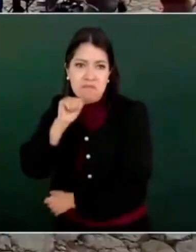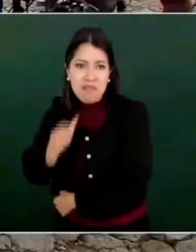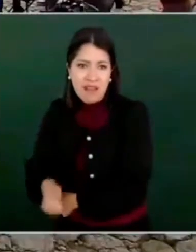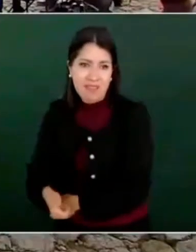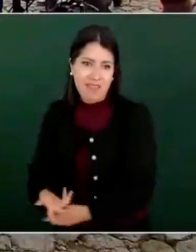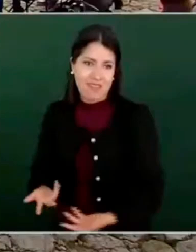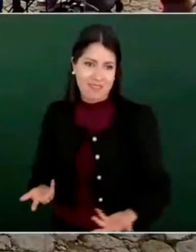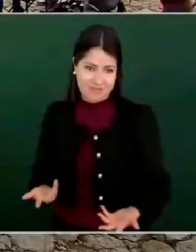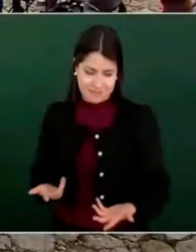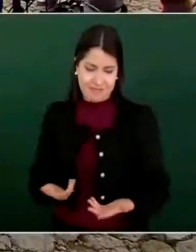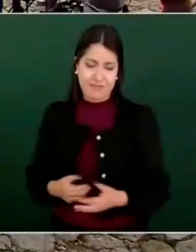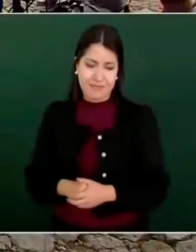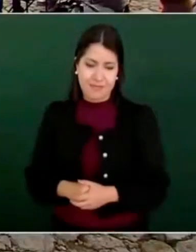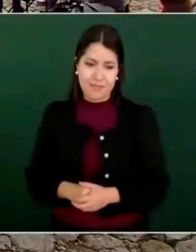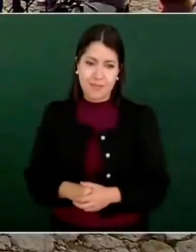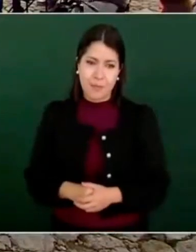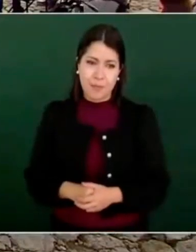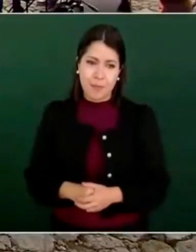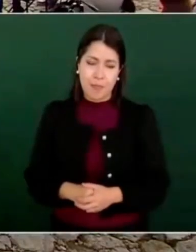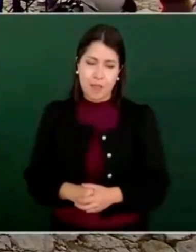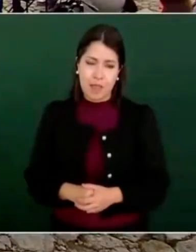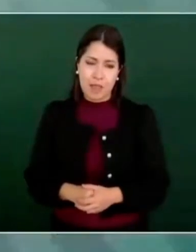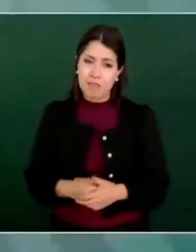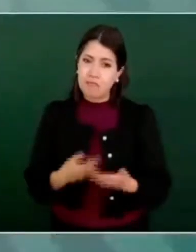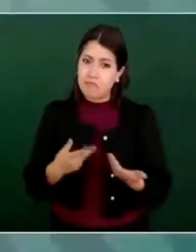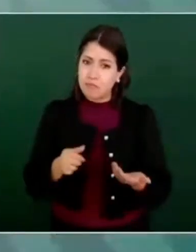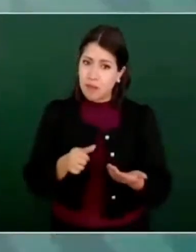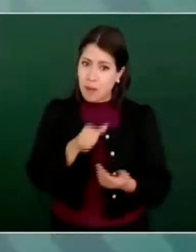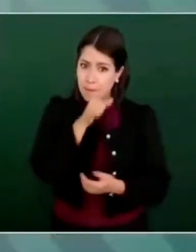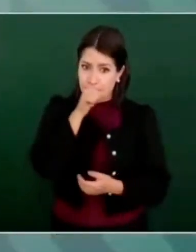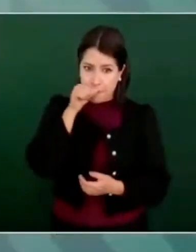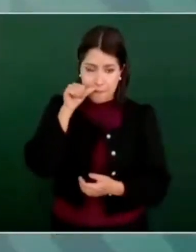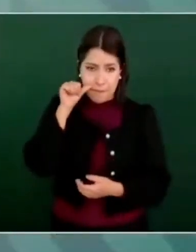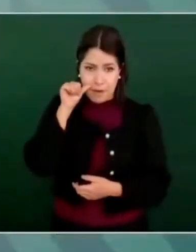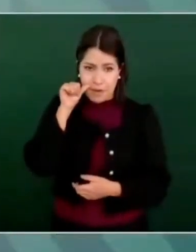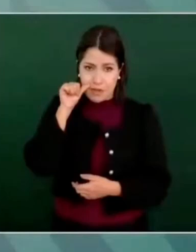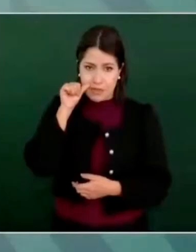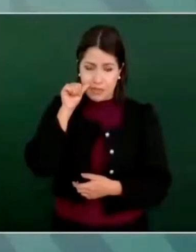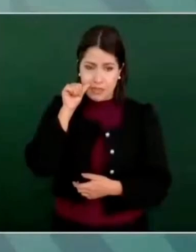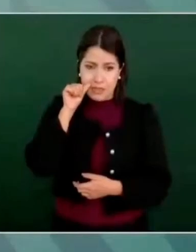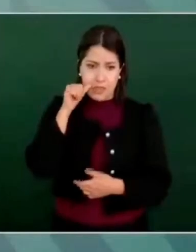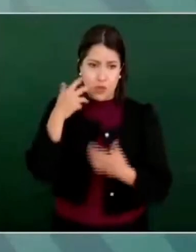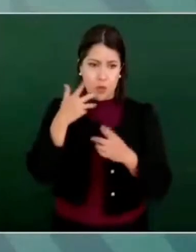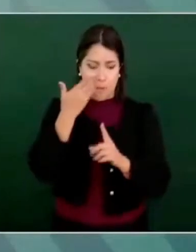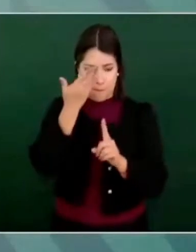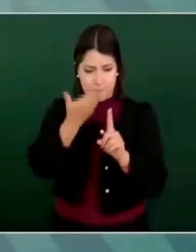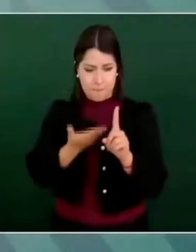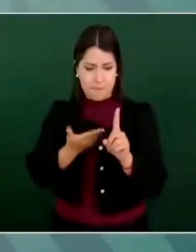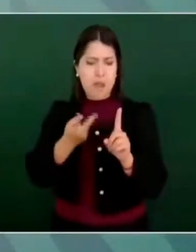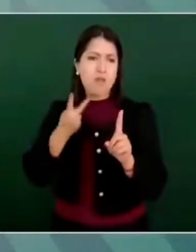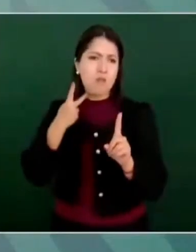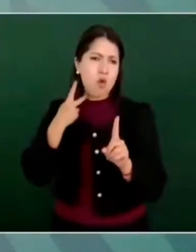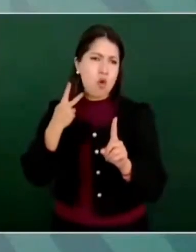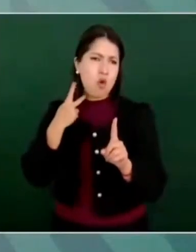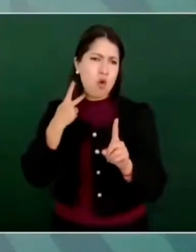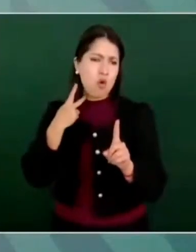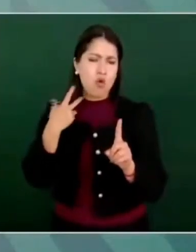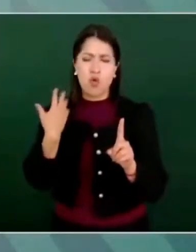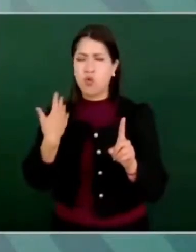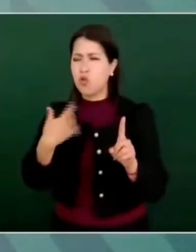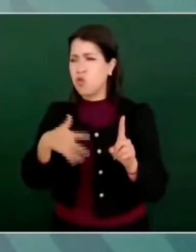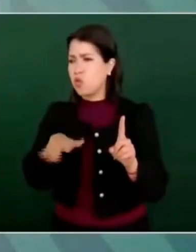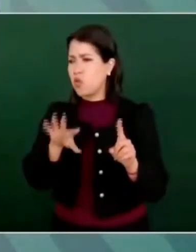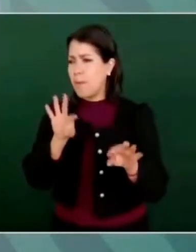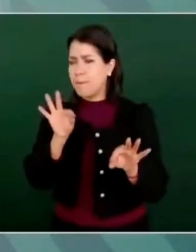En fin, Benito Juárez García era un político excepcional, tenía